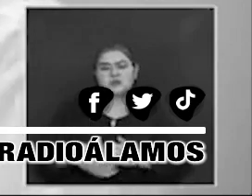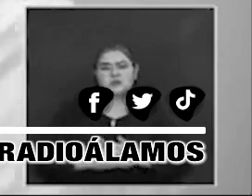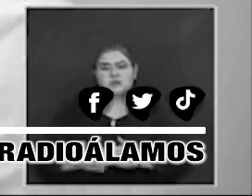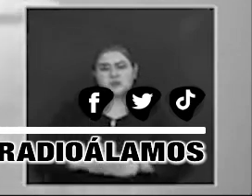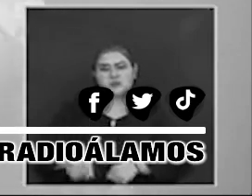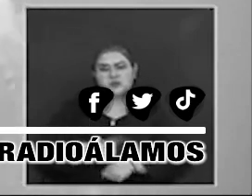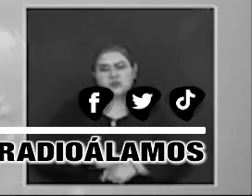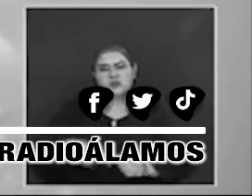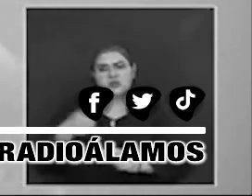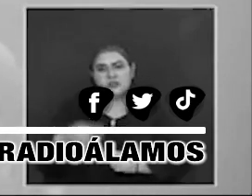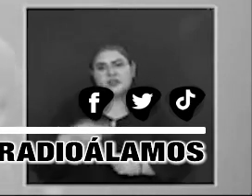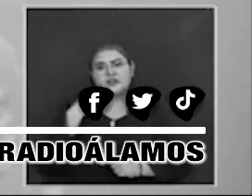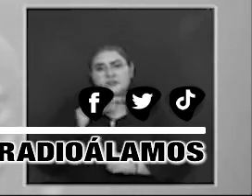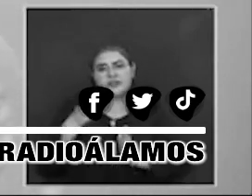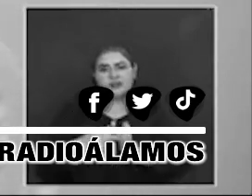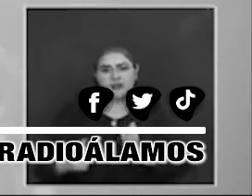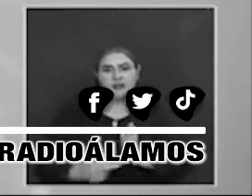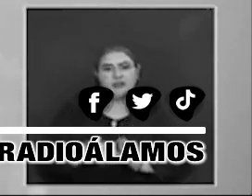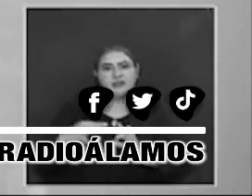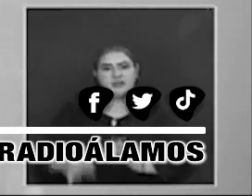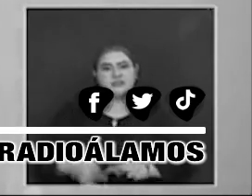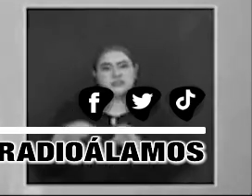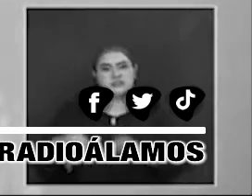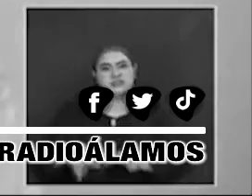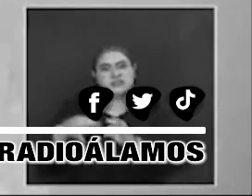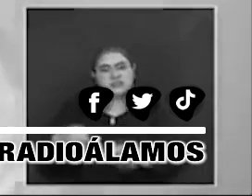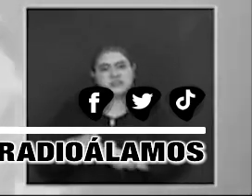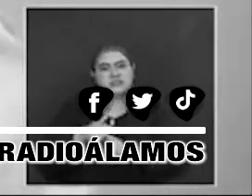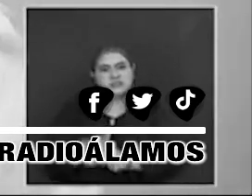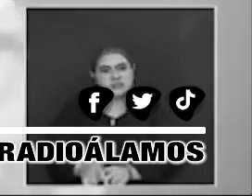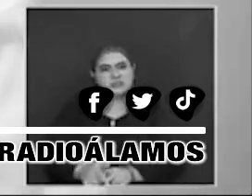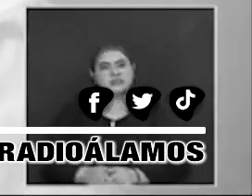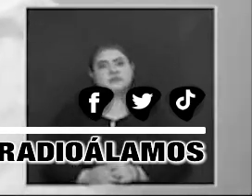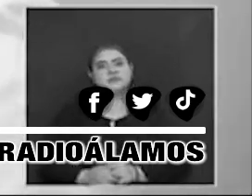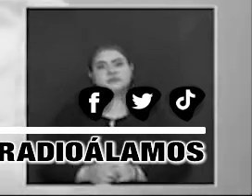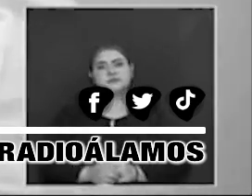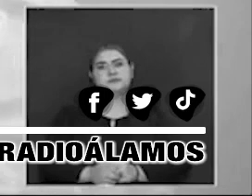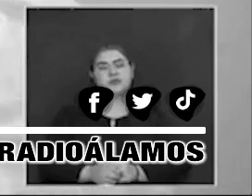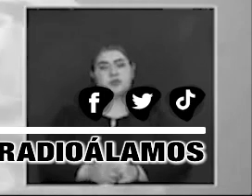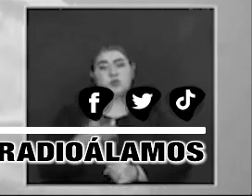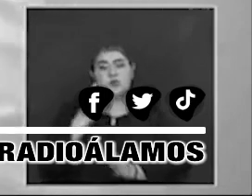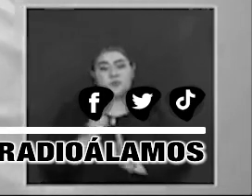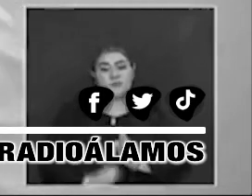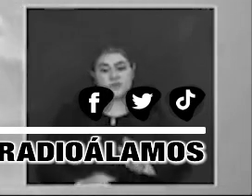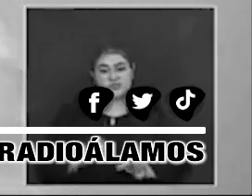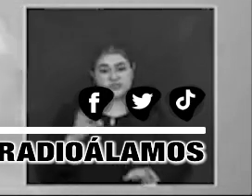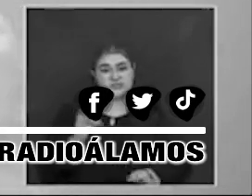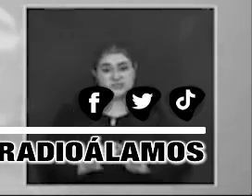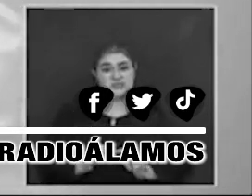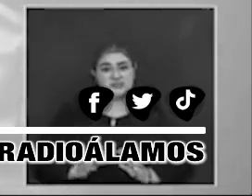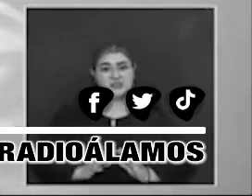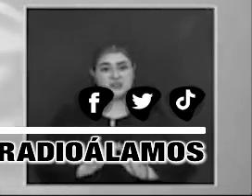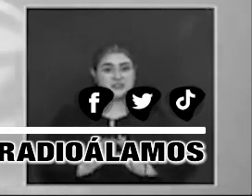traen tiempos. Antes un funcionario renunciaba por motivos de salud o por así convenir a sus